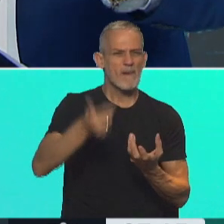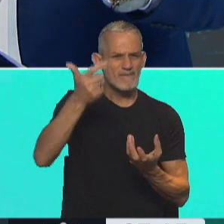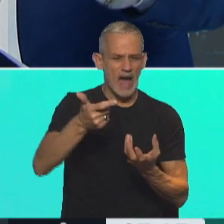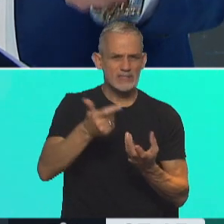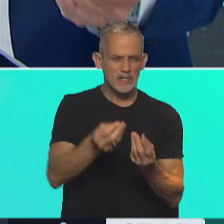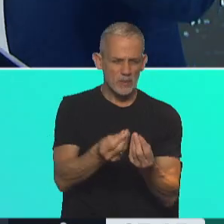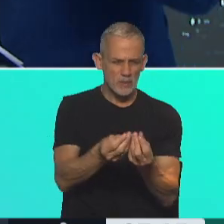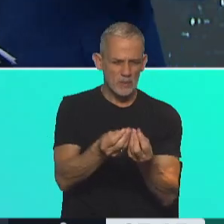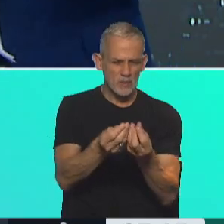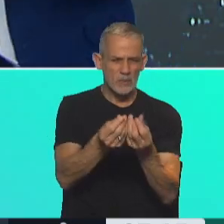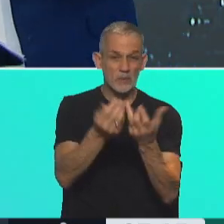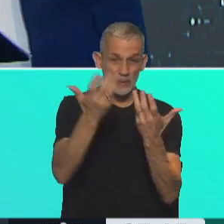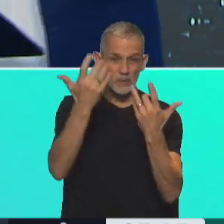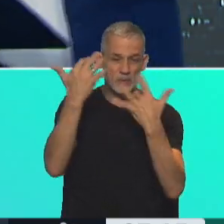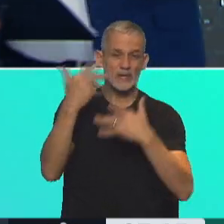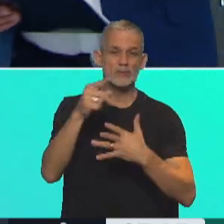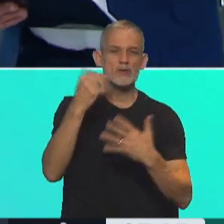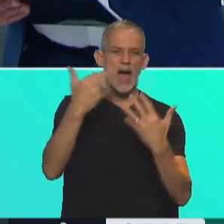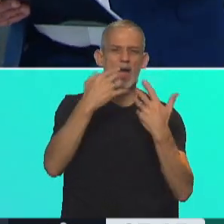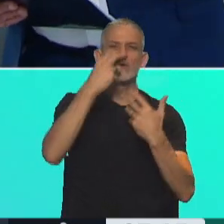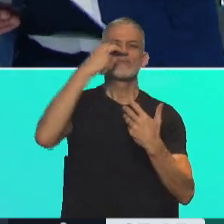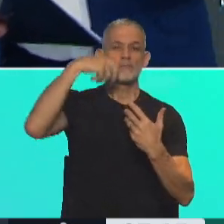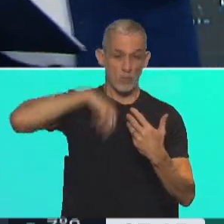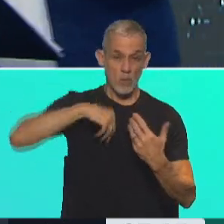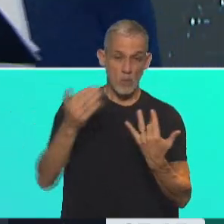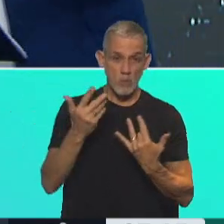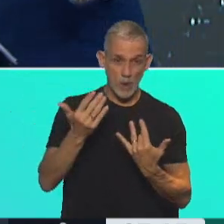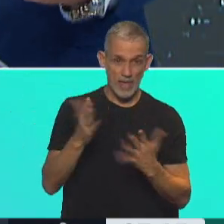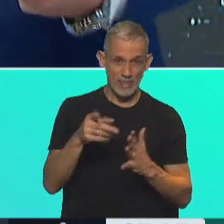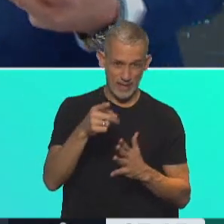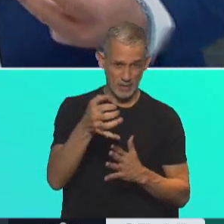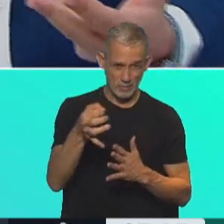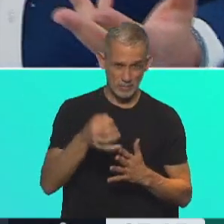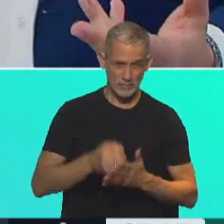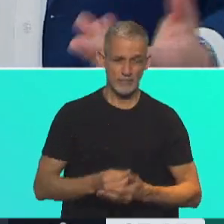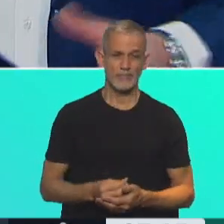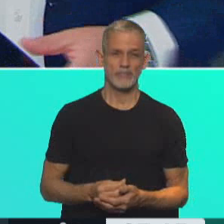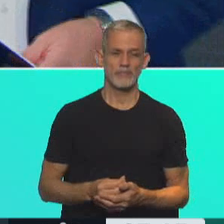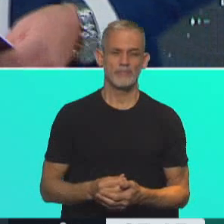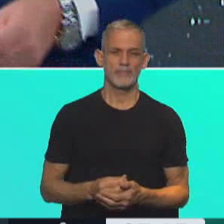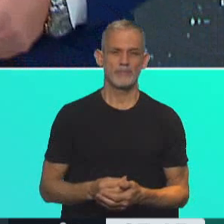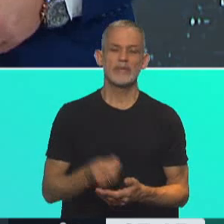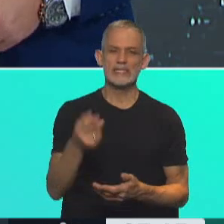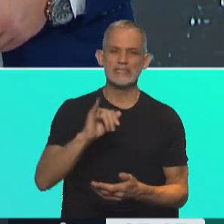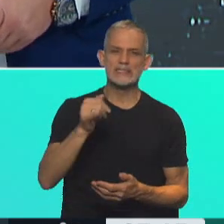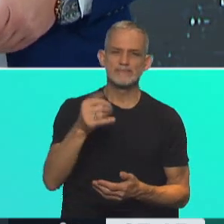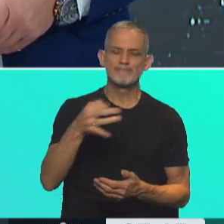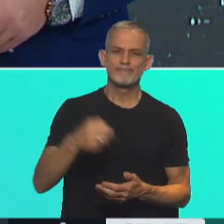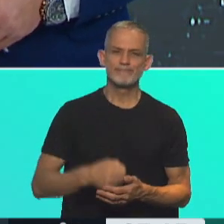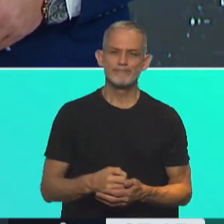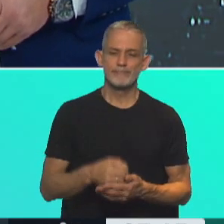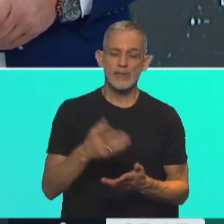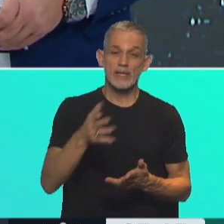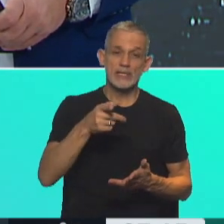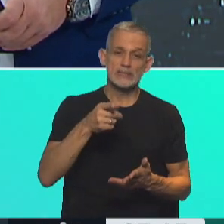esa pulverización para que a través de las vías respiratorias uno pueda tener contacto con el virus, ¿verdad? Sí, exactamente. Cuando